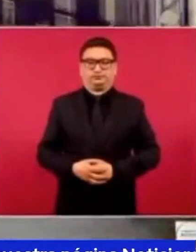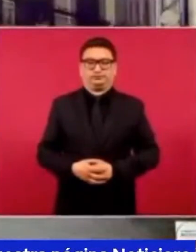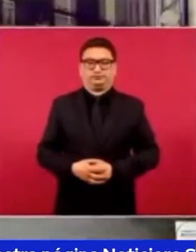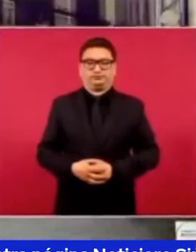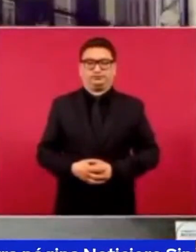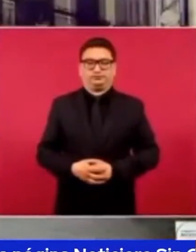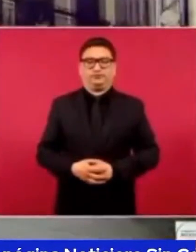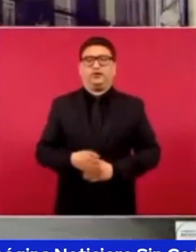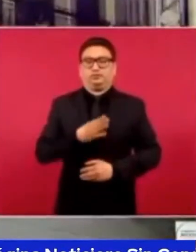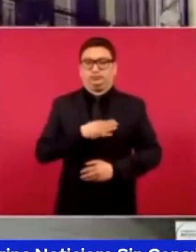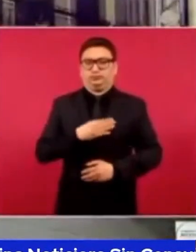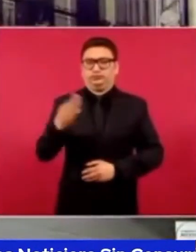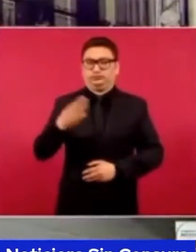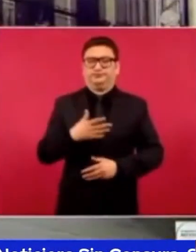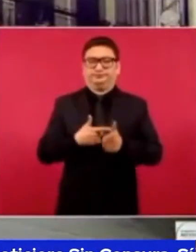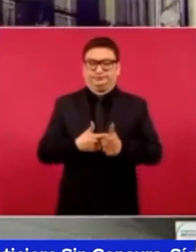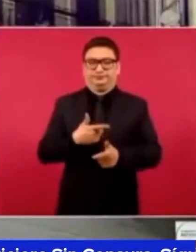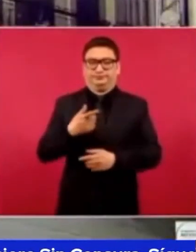Bueno, vámonos.